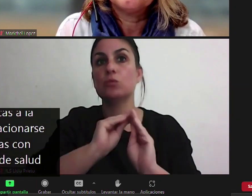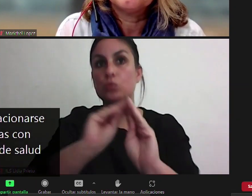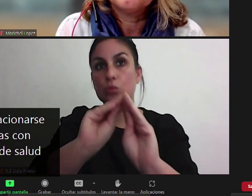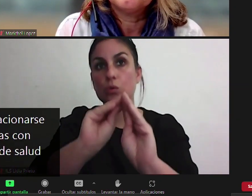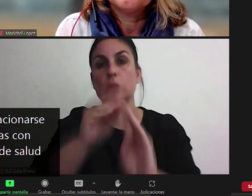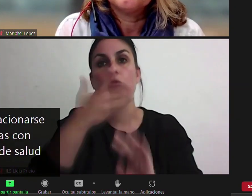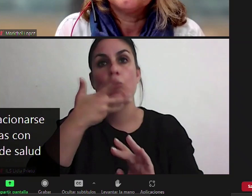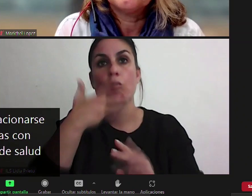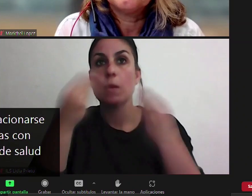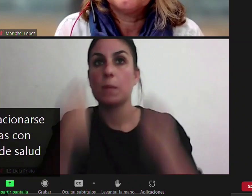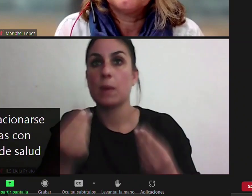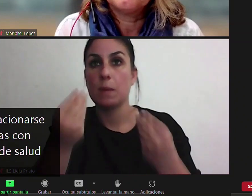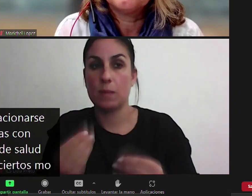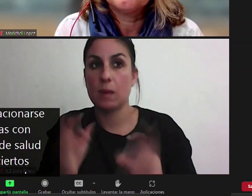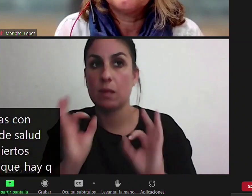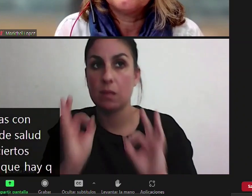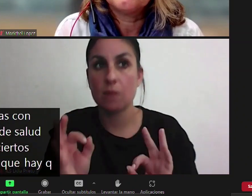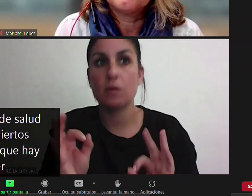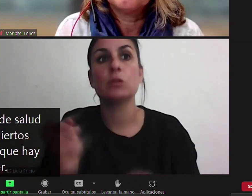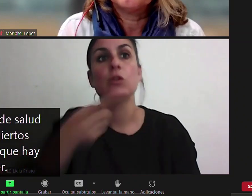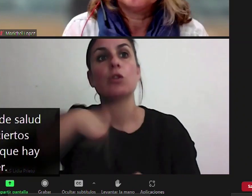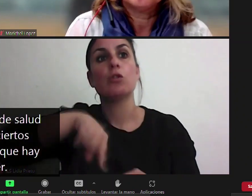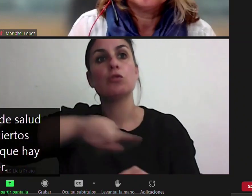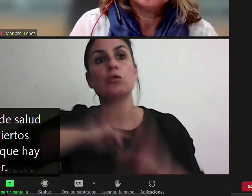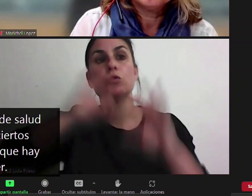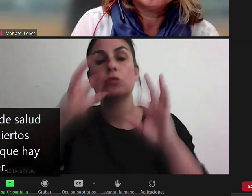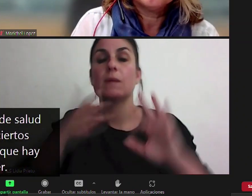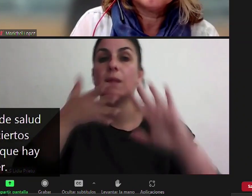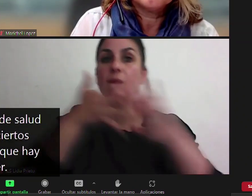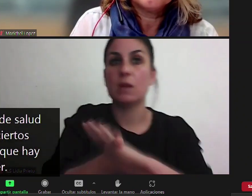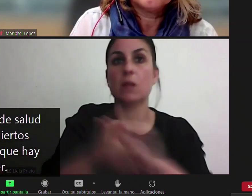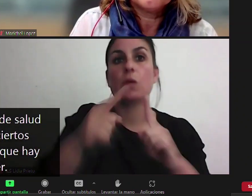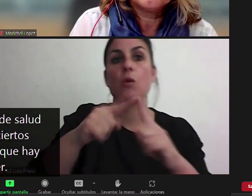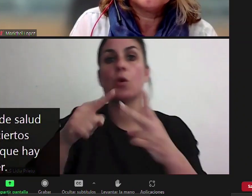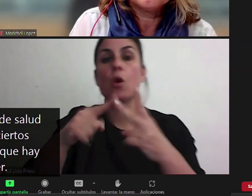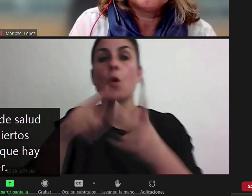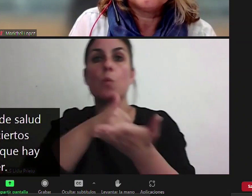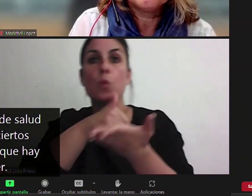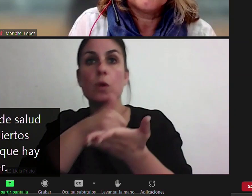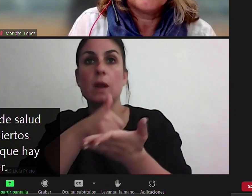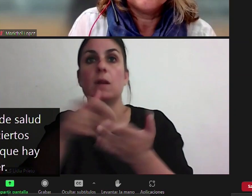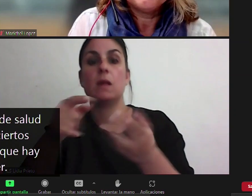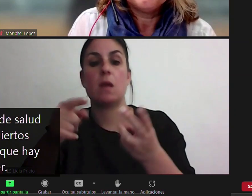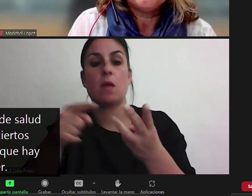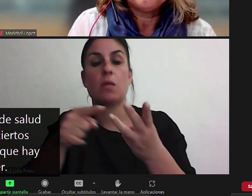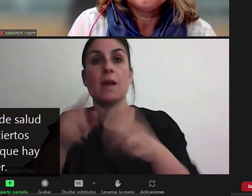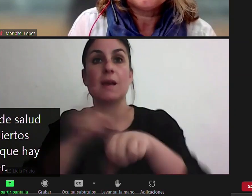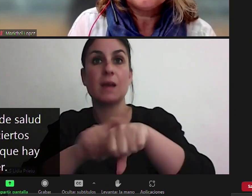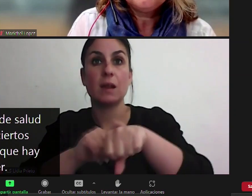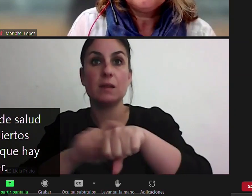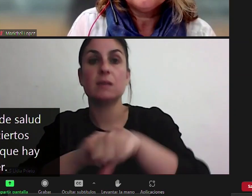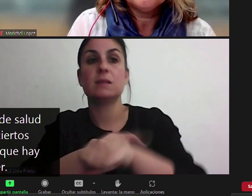nos había pedido de definición, vulnerabilidad, características, identificar necesidades, trato